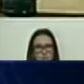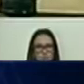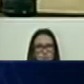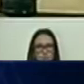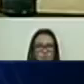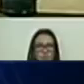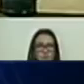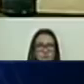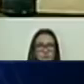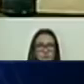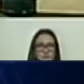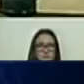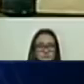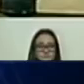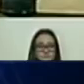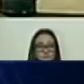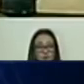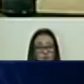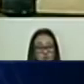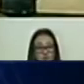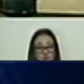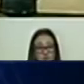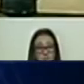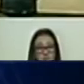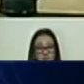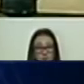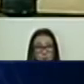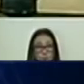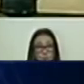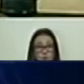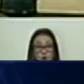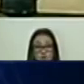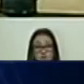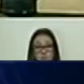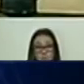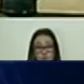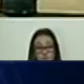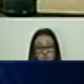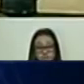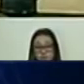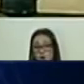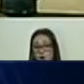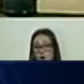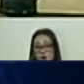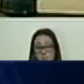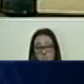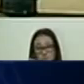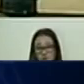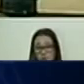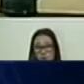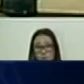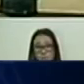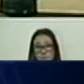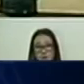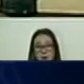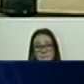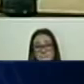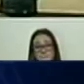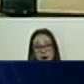Juan Manuel Santos sale de la presidencia de Colombia con 80% de rechazo popular. Mauricio Macri